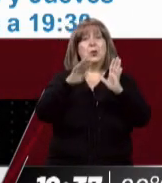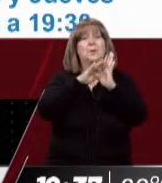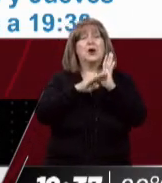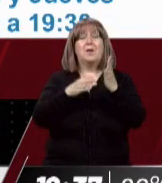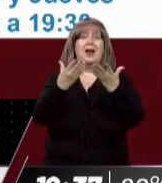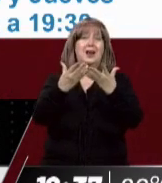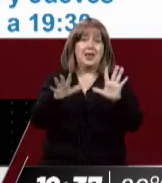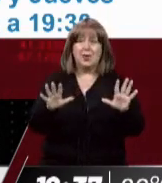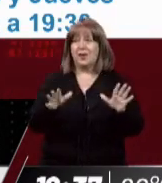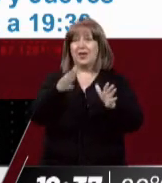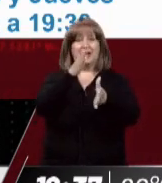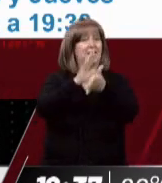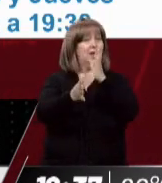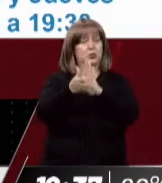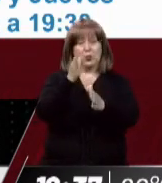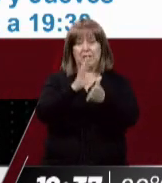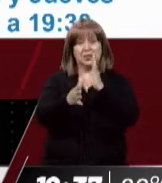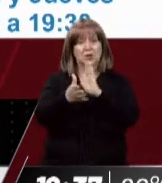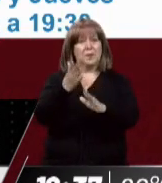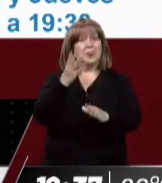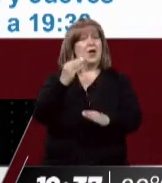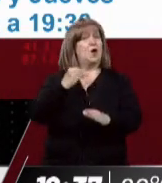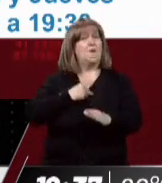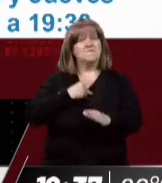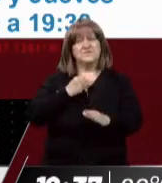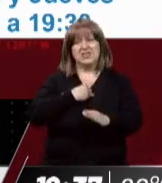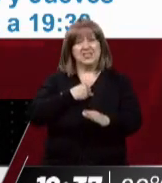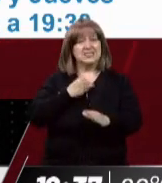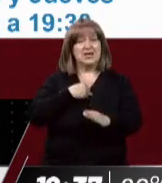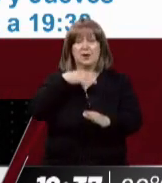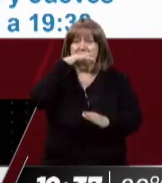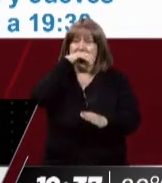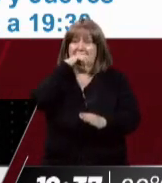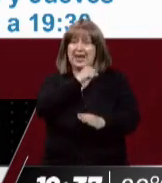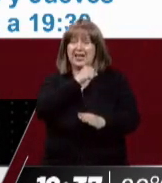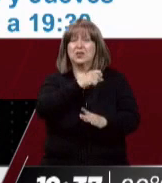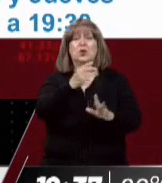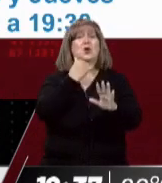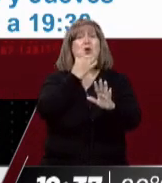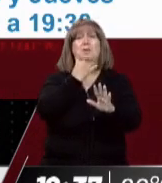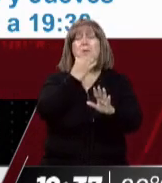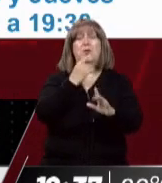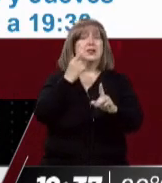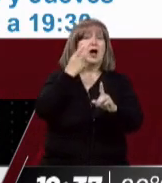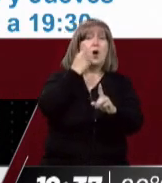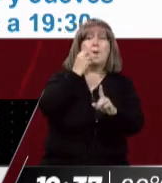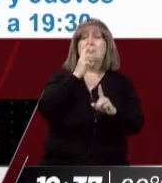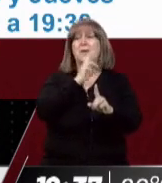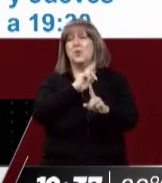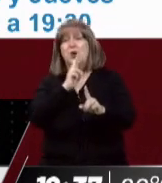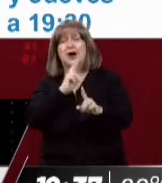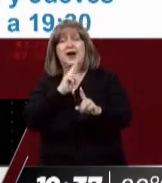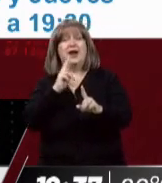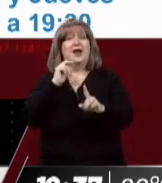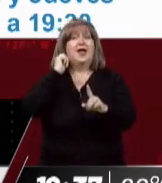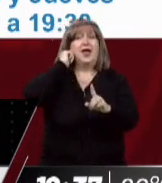libre, gratuito y confidencial. Y en Narcóticos Anónimos no nos importa la edad, la raza, el sexo, la religión, la falta de